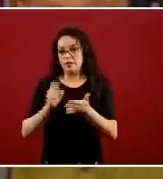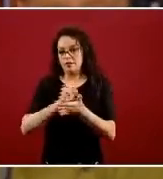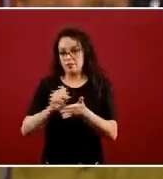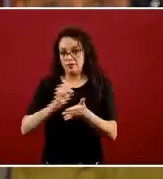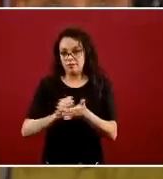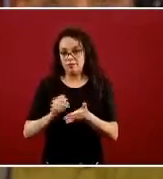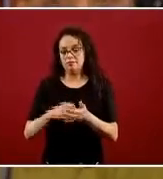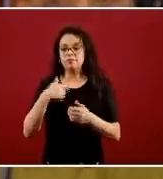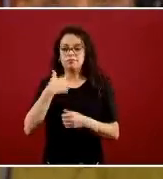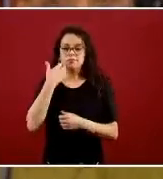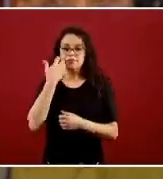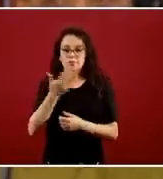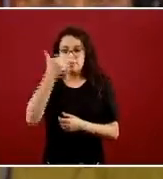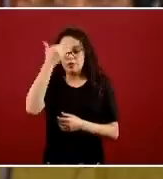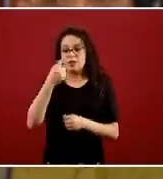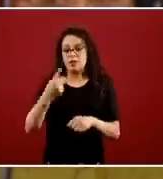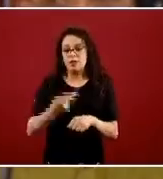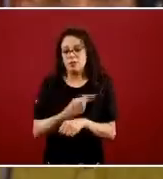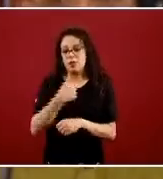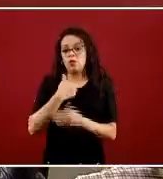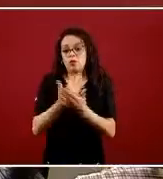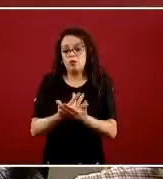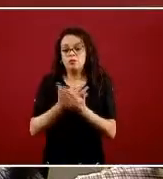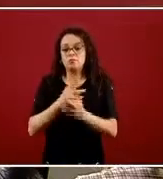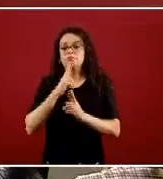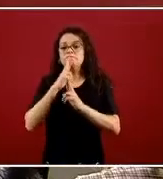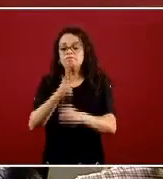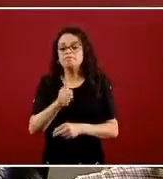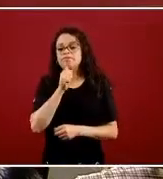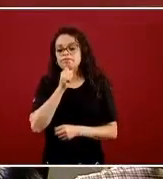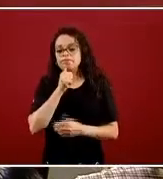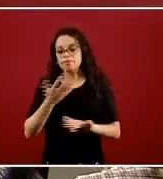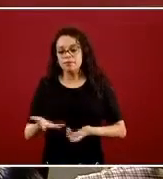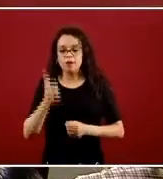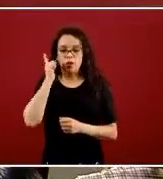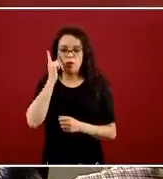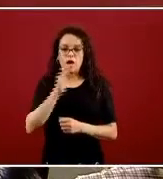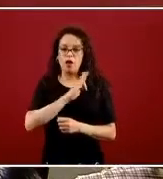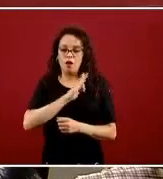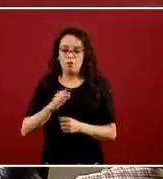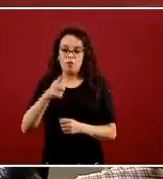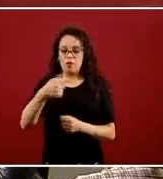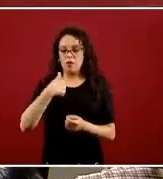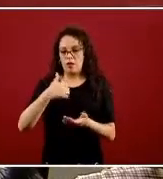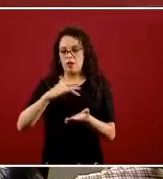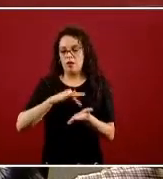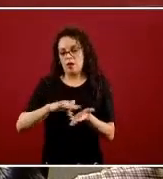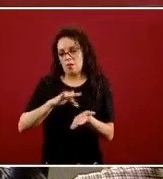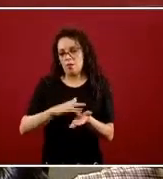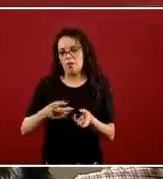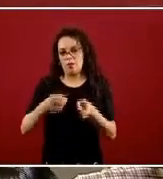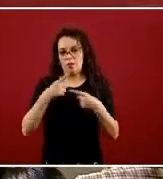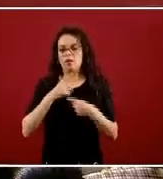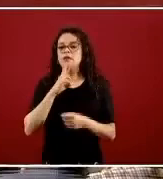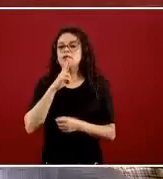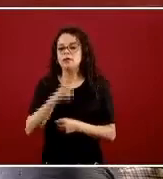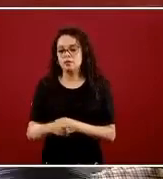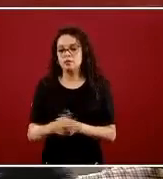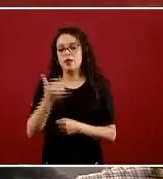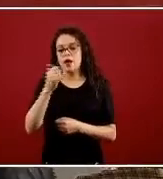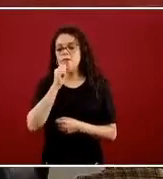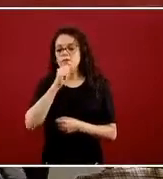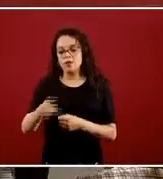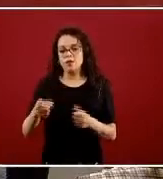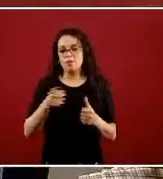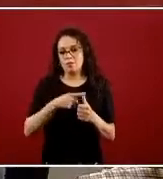respuesta. Esperaba que estuviera aquí para decírselo, pero al final de cuentas espero que ustedes puedan responder a eso y a la primera pregunta. Gracias. Cómo no, muchas